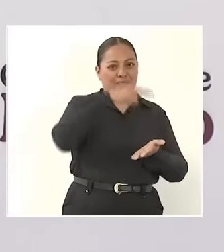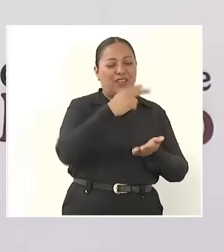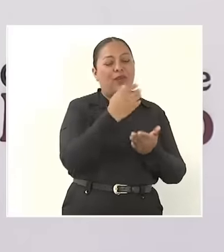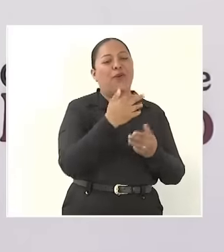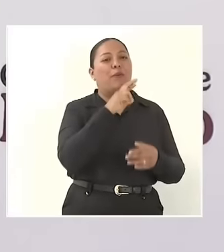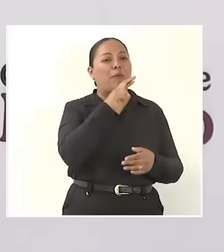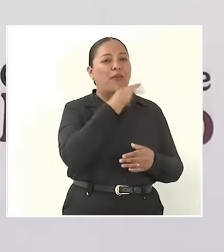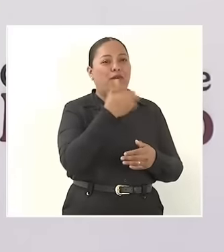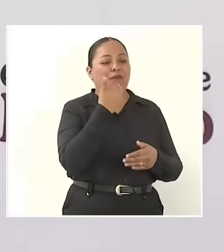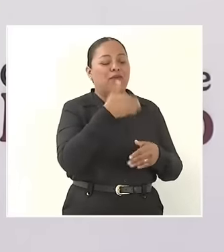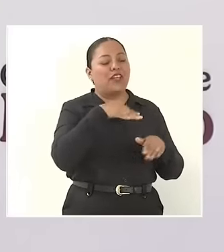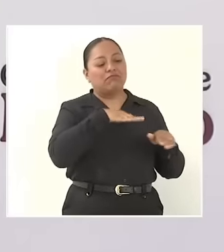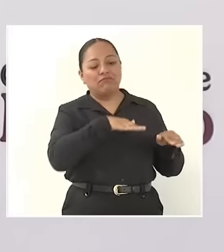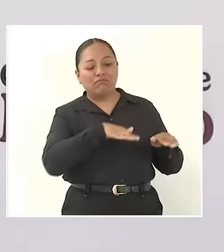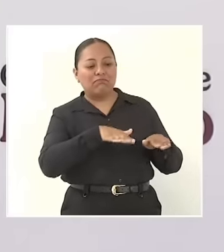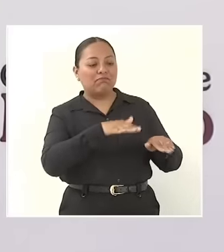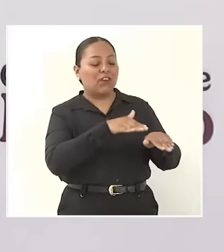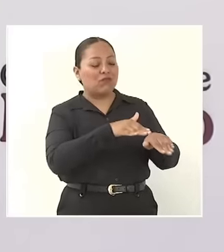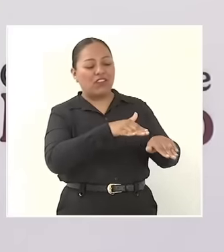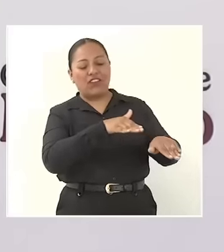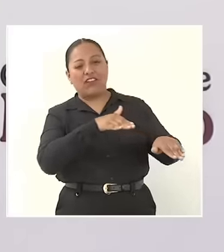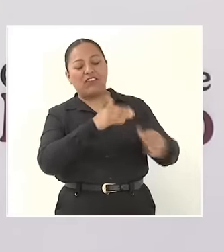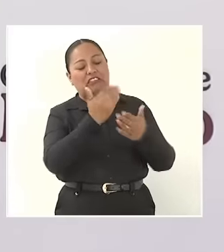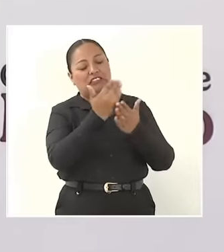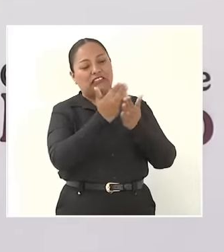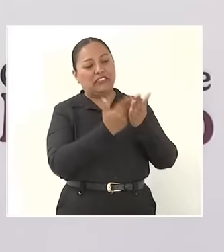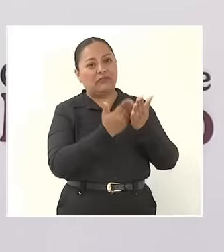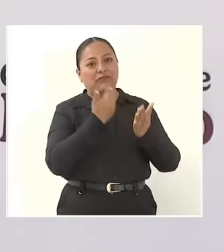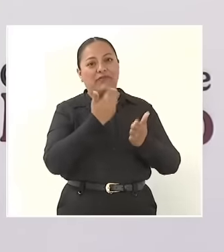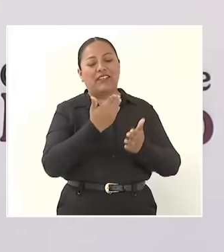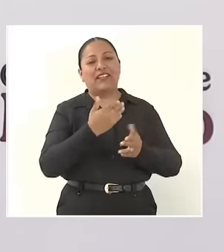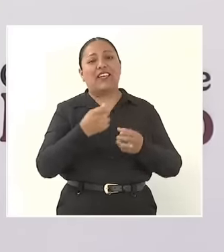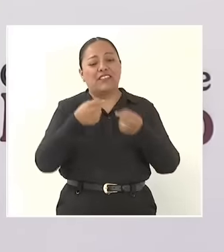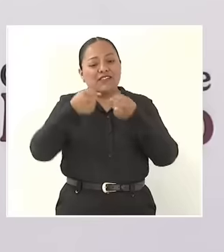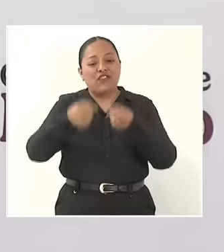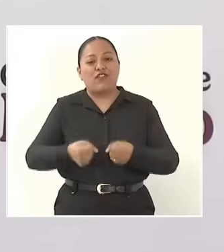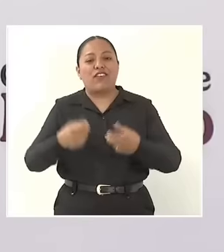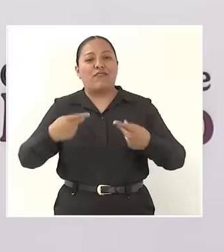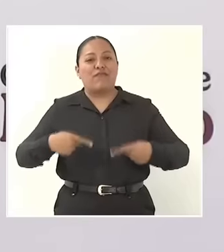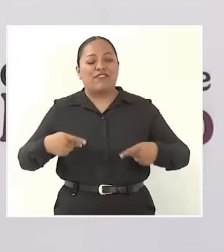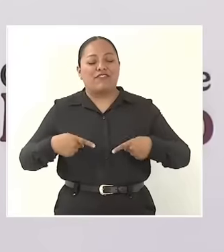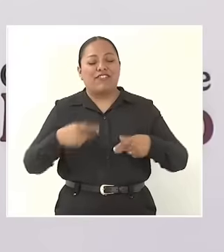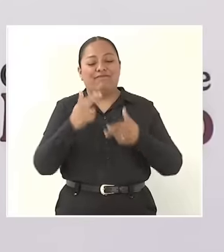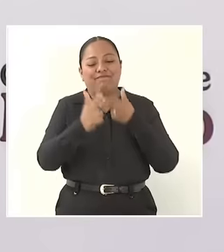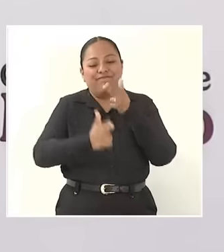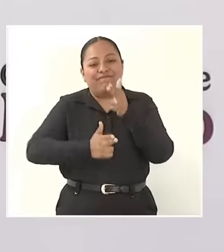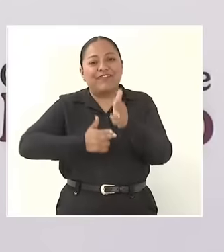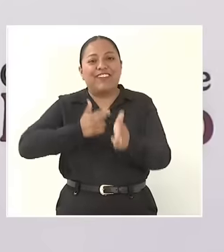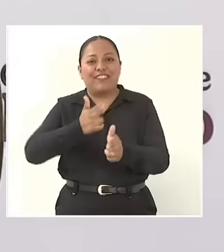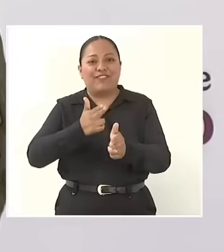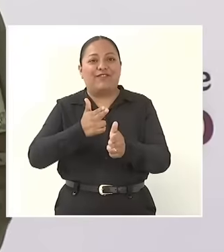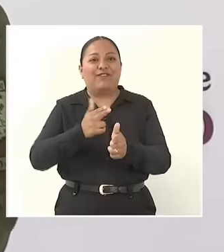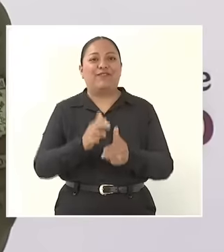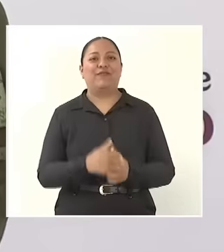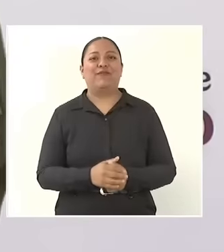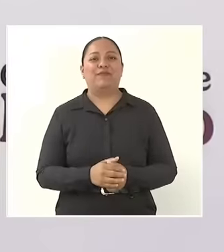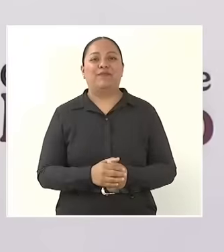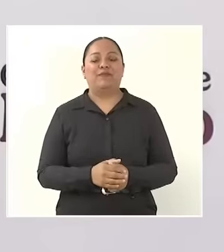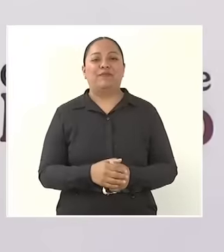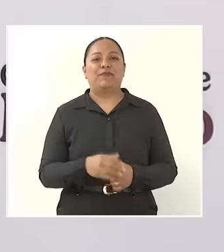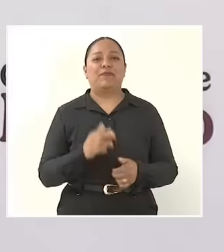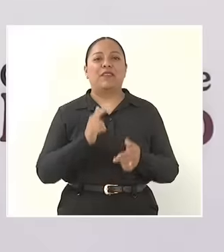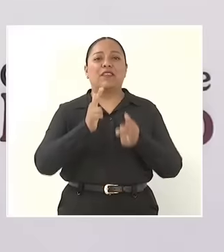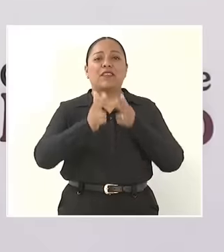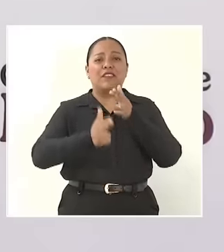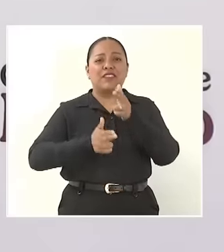sobre todo la seguridad operativa del tren de pasajeros. la construcción de dos vías paralelas para pasajeros junto